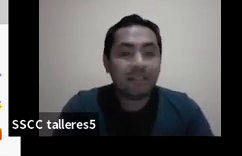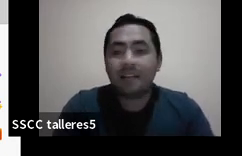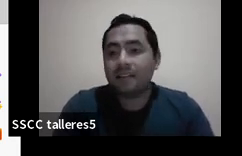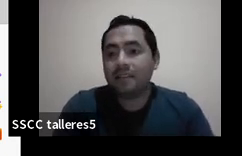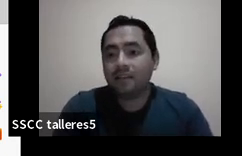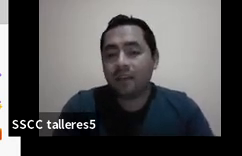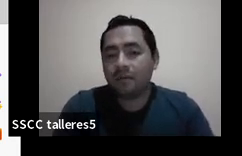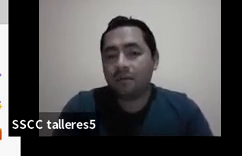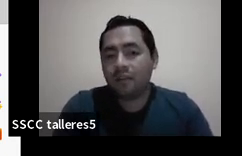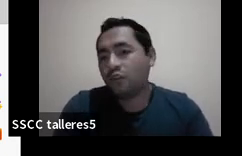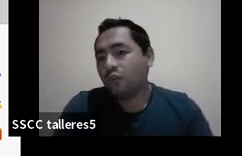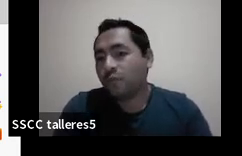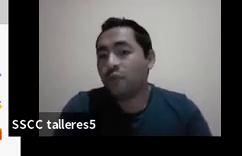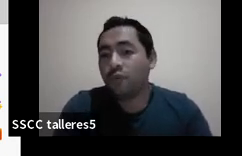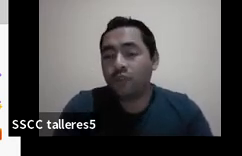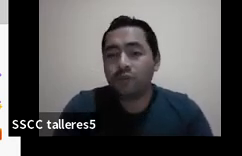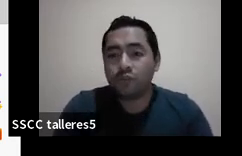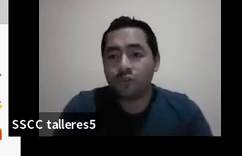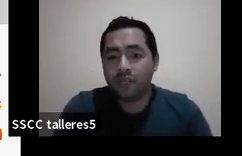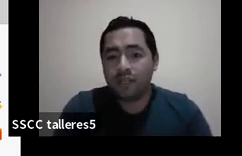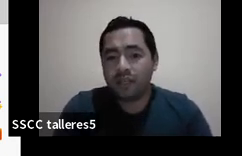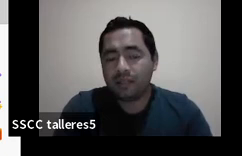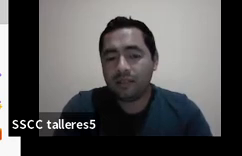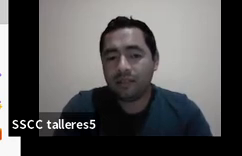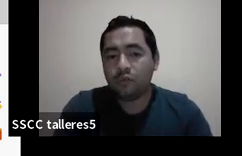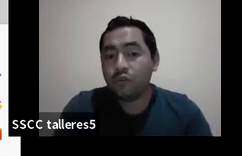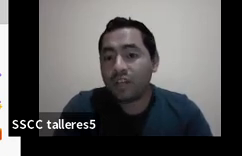Entonces, puede ser que sí, o sea, hay sordos postlocutivos, sordos